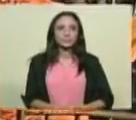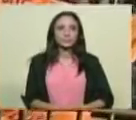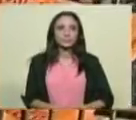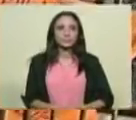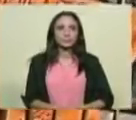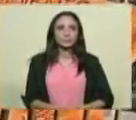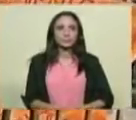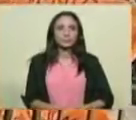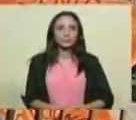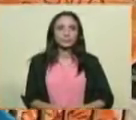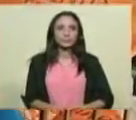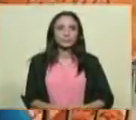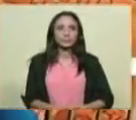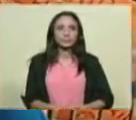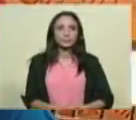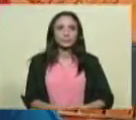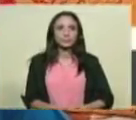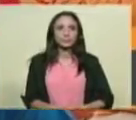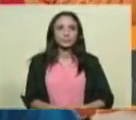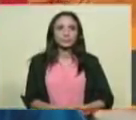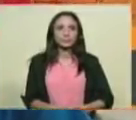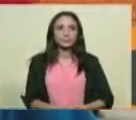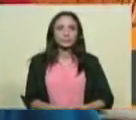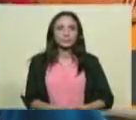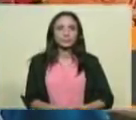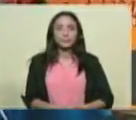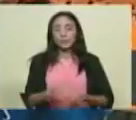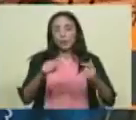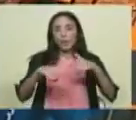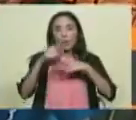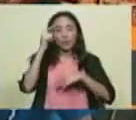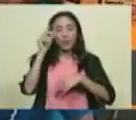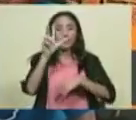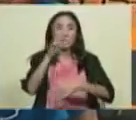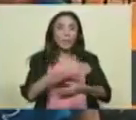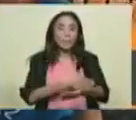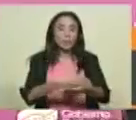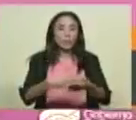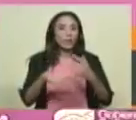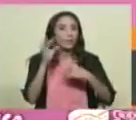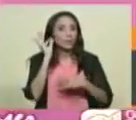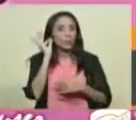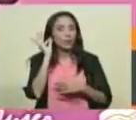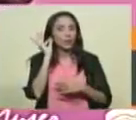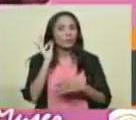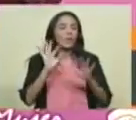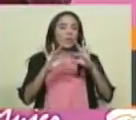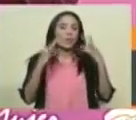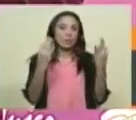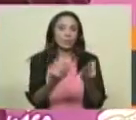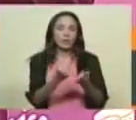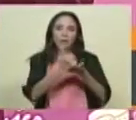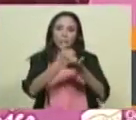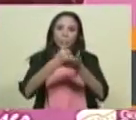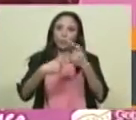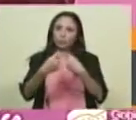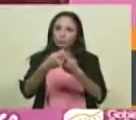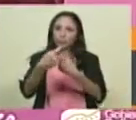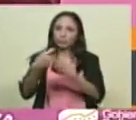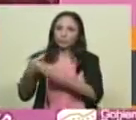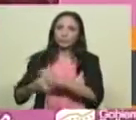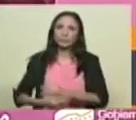patria. Hoy llegamos a 3 millones. Y